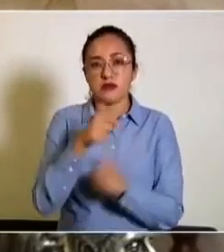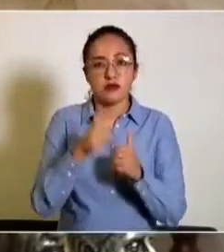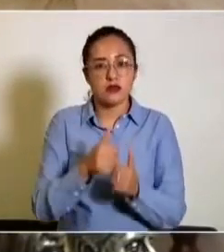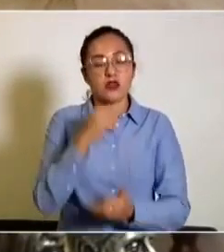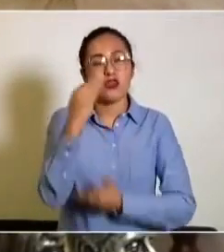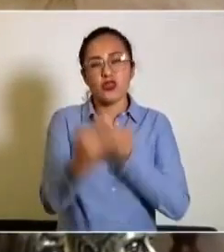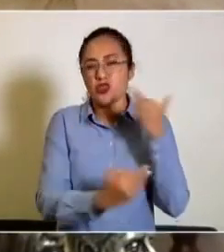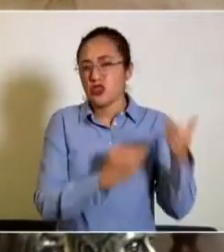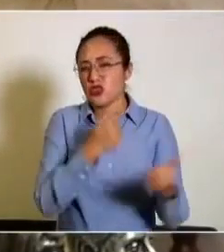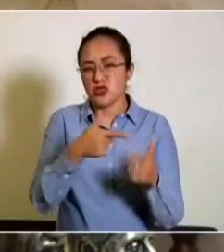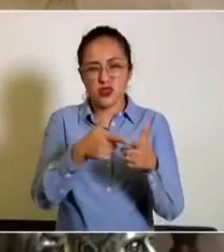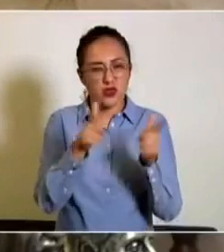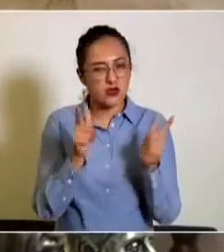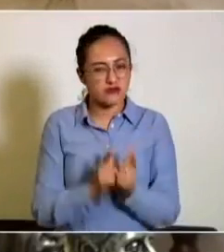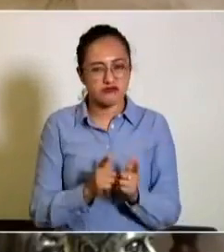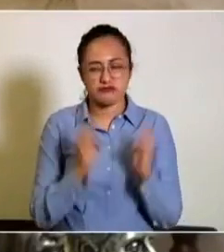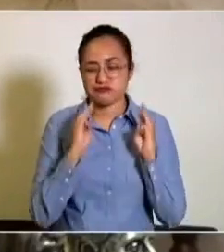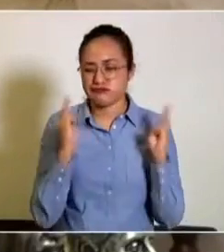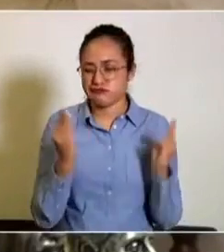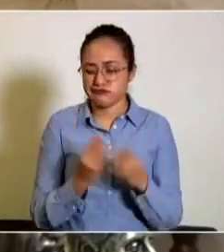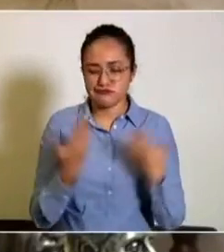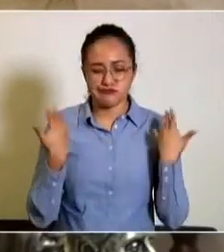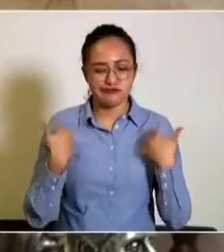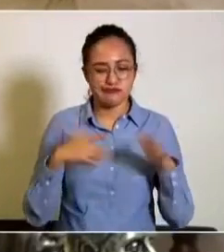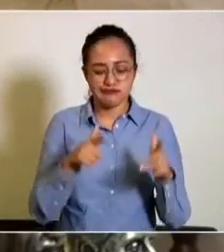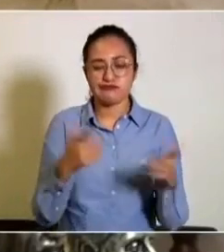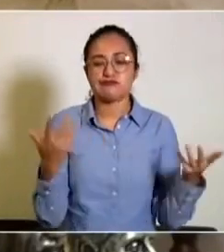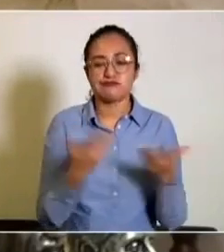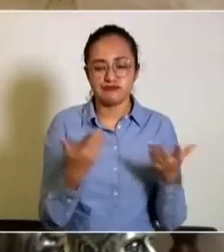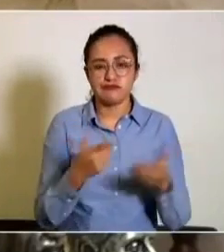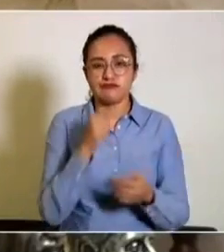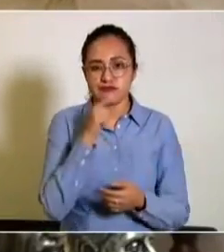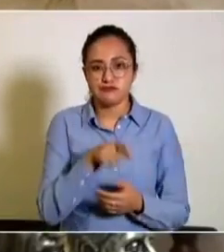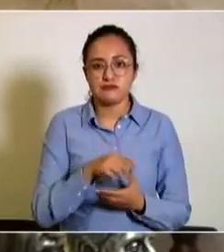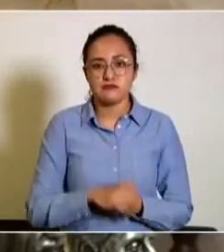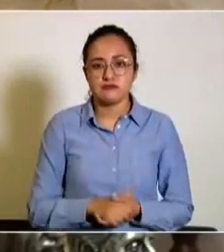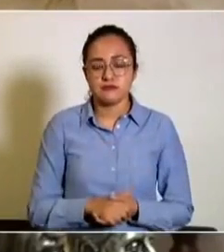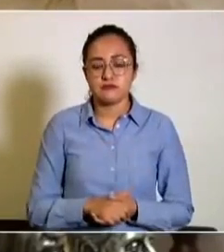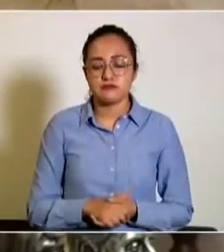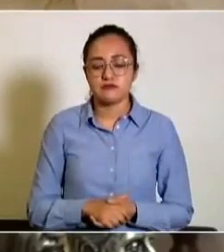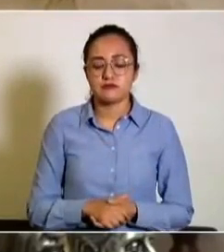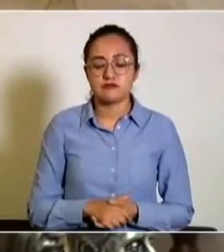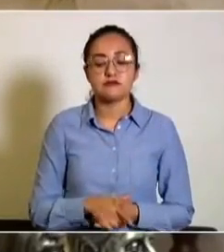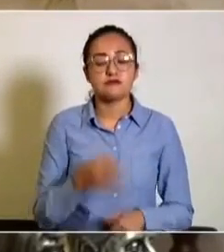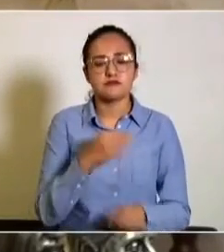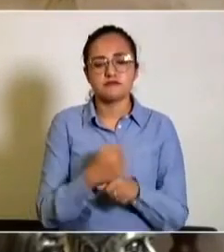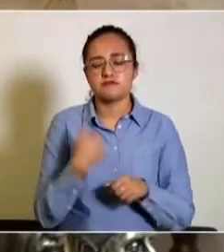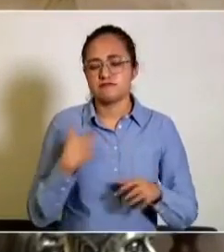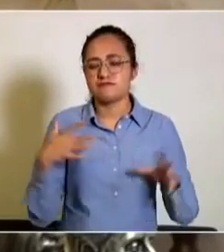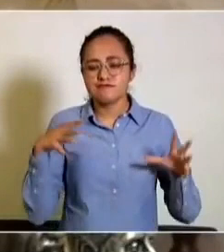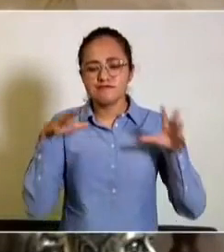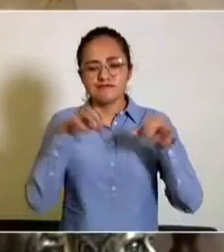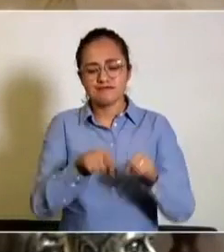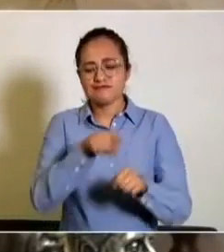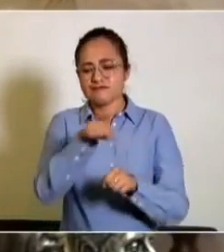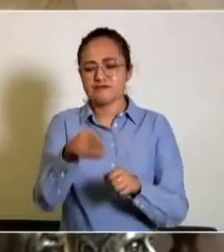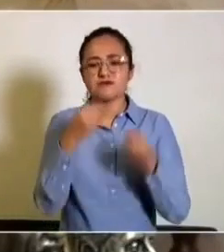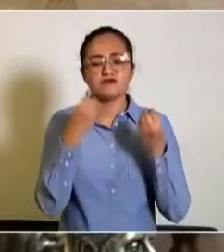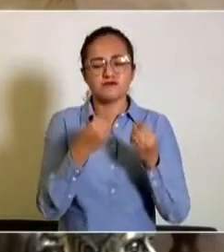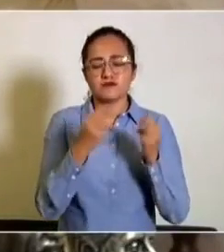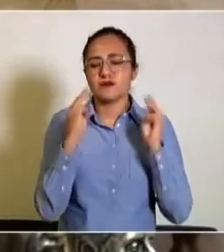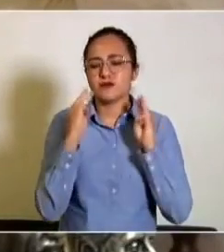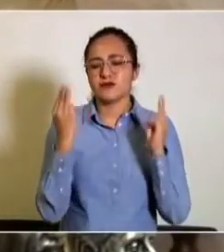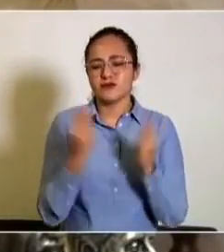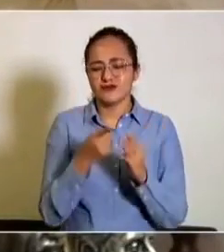todas las bandas en que se convierten los guachis coleros nosotros estamos deteniendo a bandas de huacho